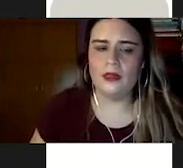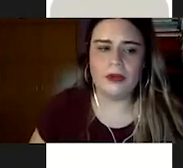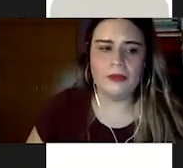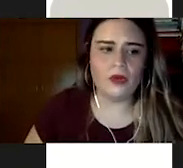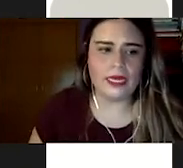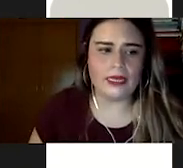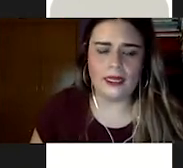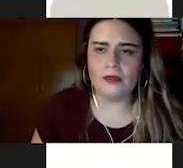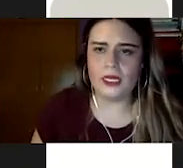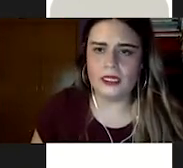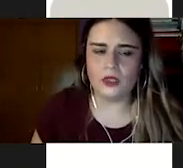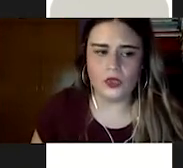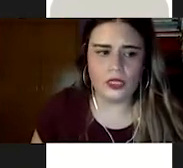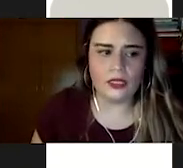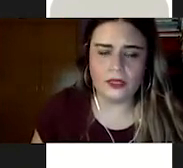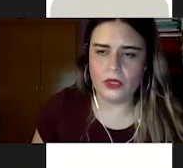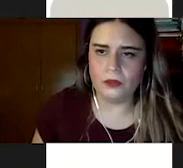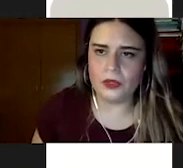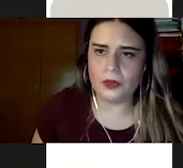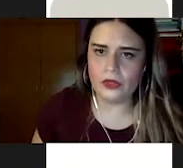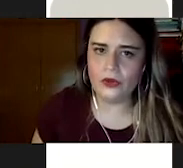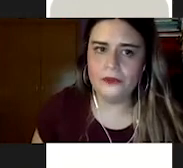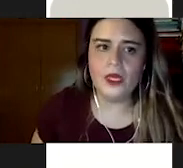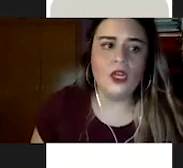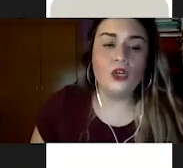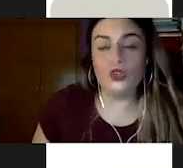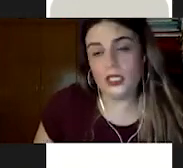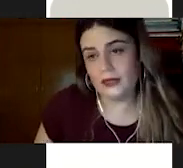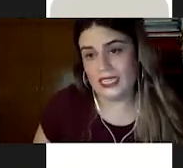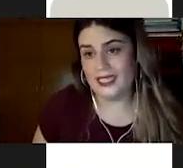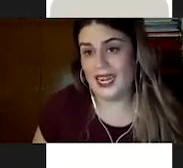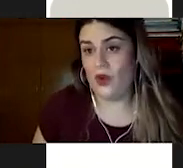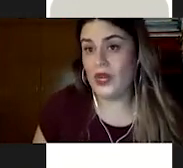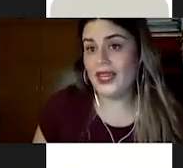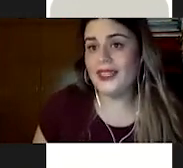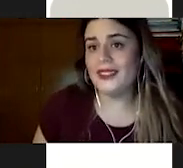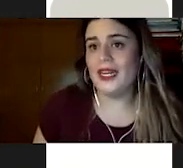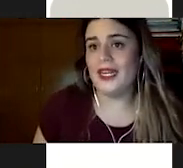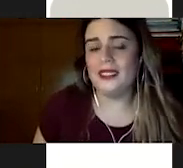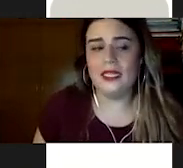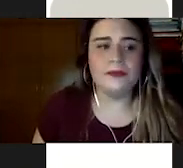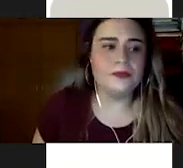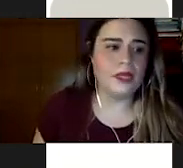es el primero que hace la administración de Andrés Manuel López Obrador. No sé si vaya a ser la única que se